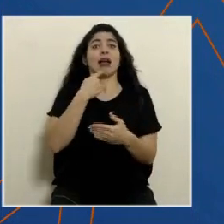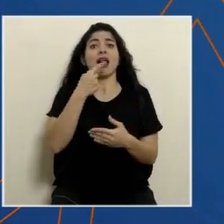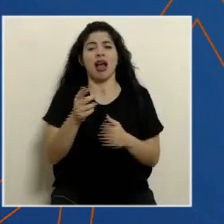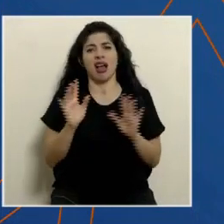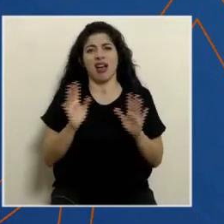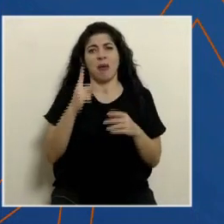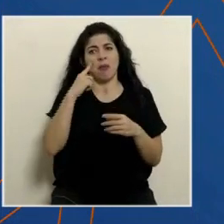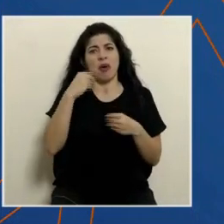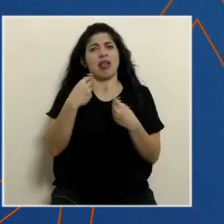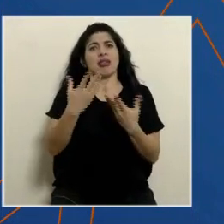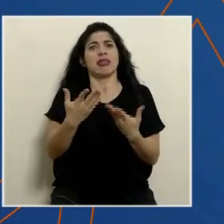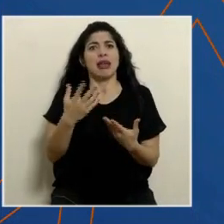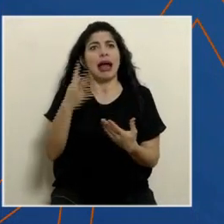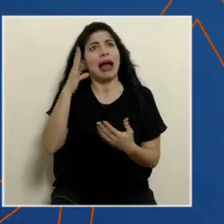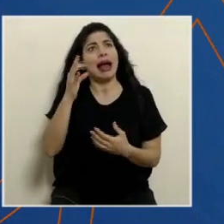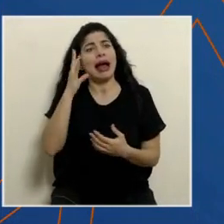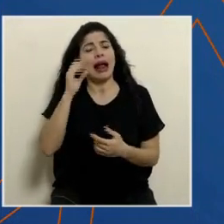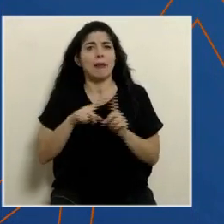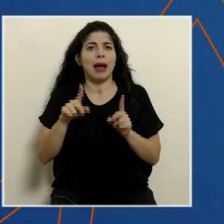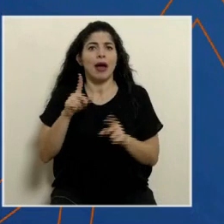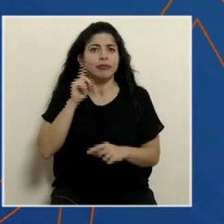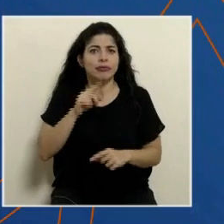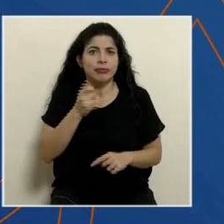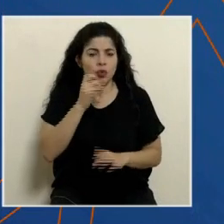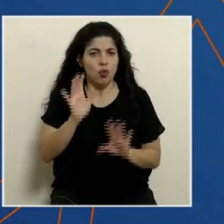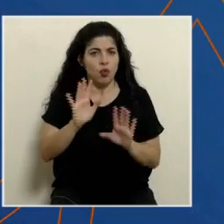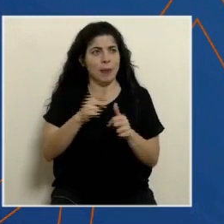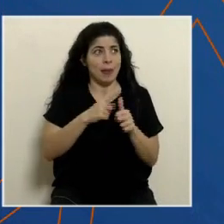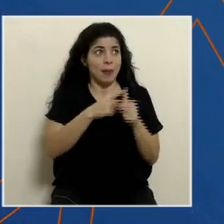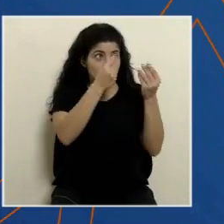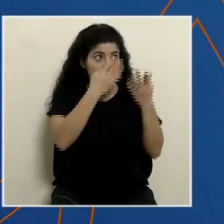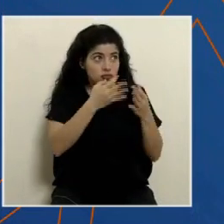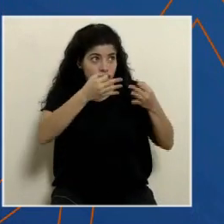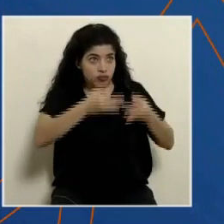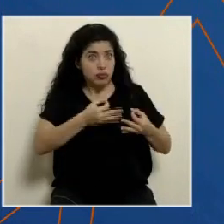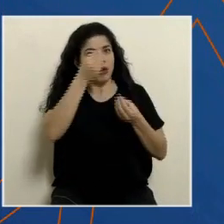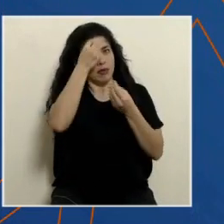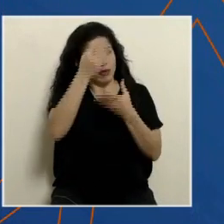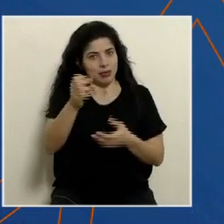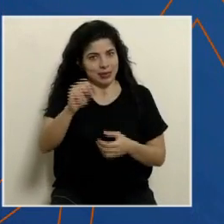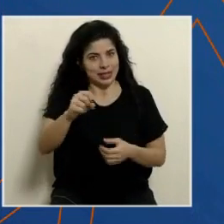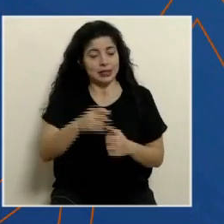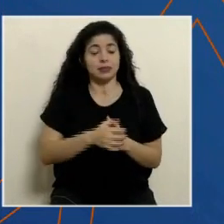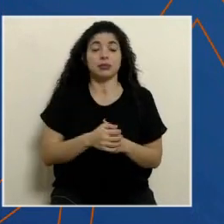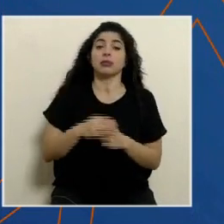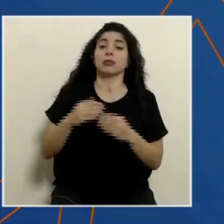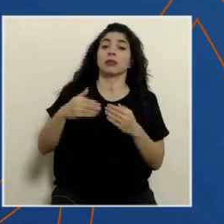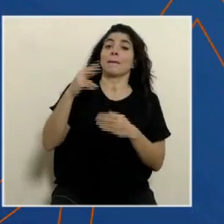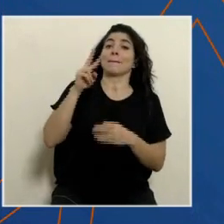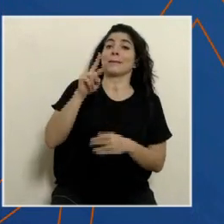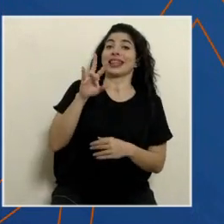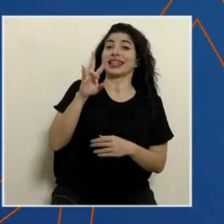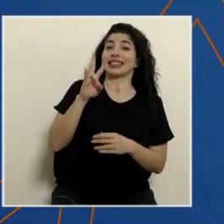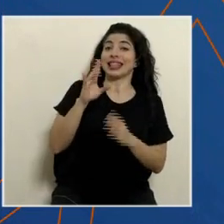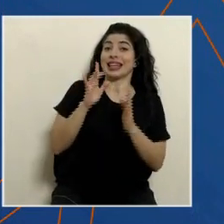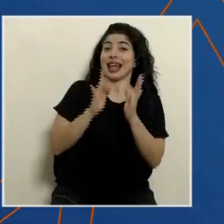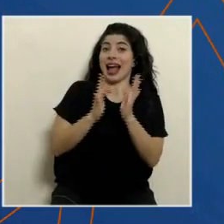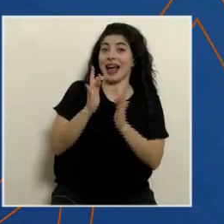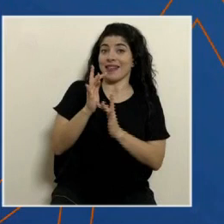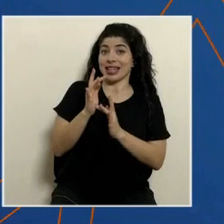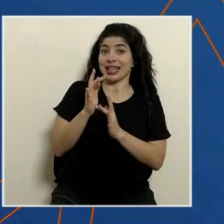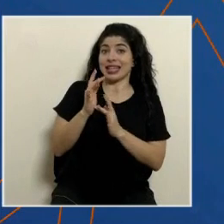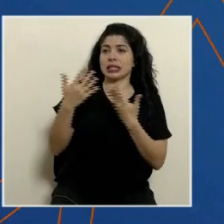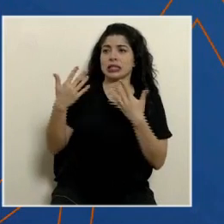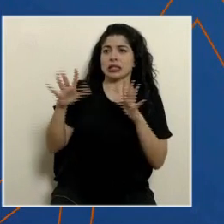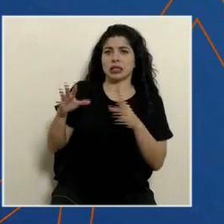expectativa dentro de nuestra población. De igual forma, desde el 27 de abril, ya el sector privado tiene